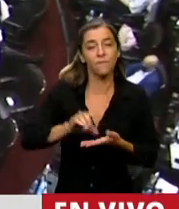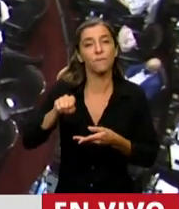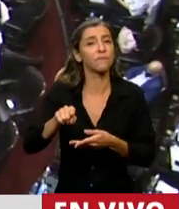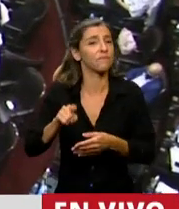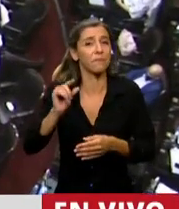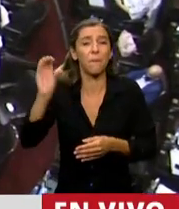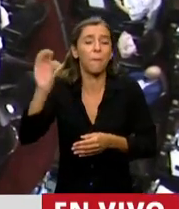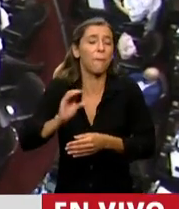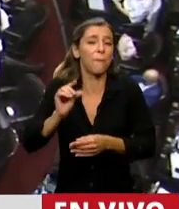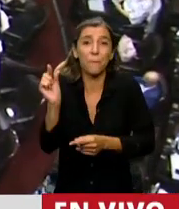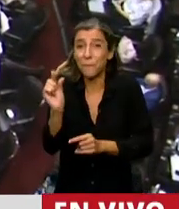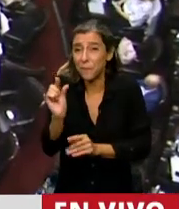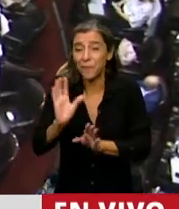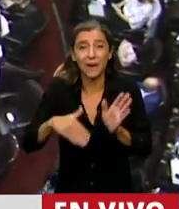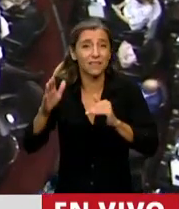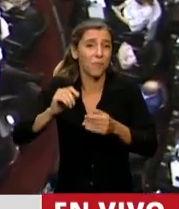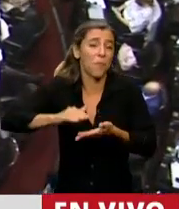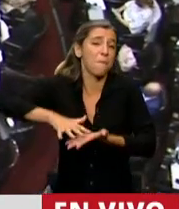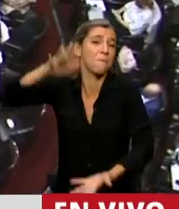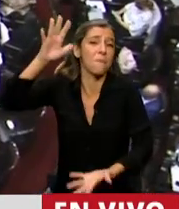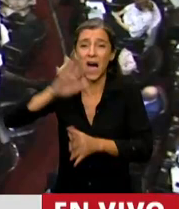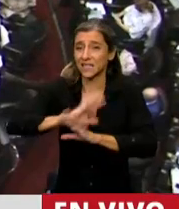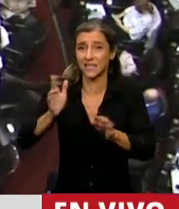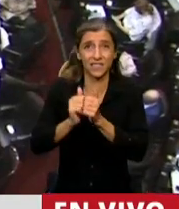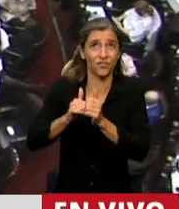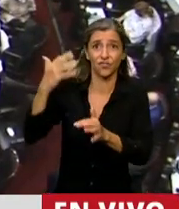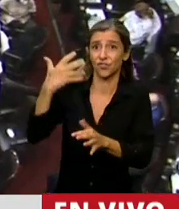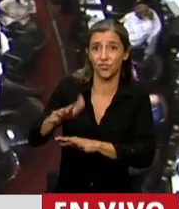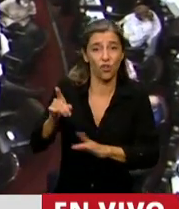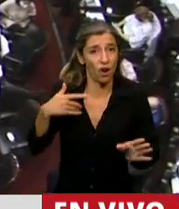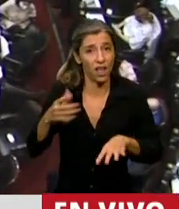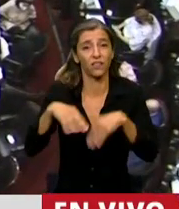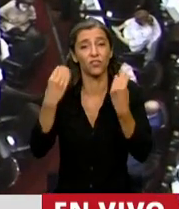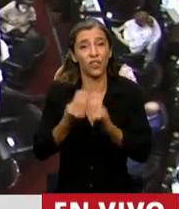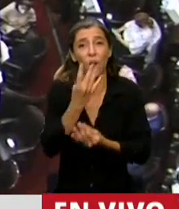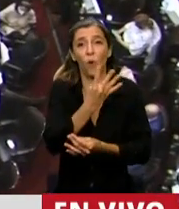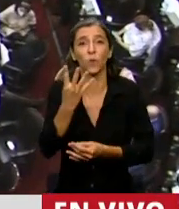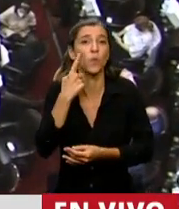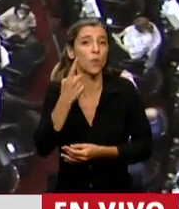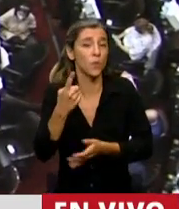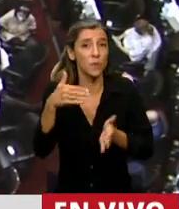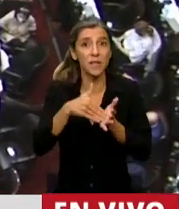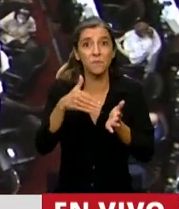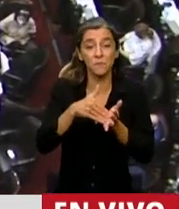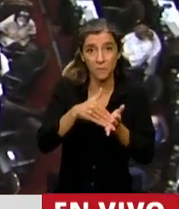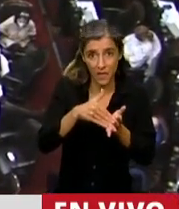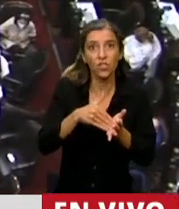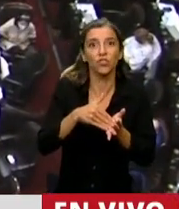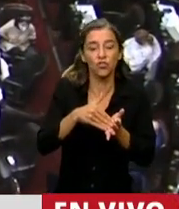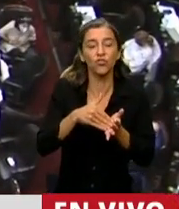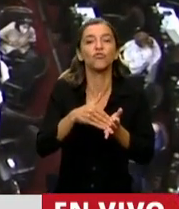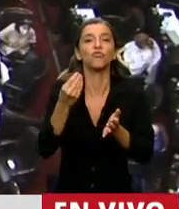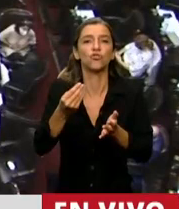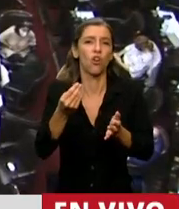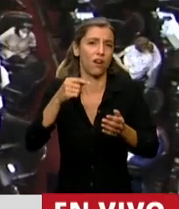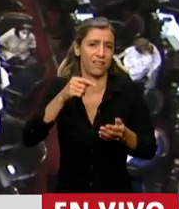historia de la Argentina y también del organismo, se terminaron desembolsando 44 mil millones que engrosaron la cuenta de